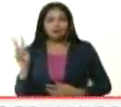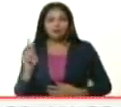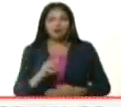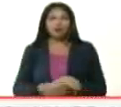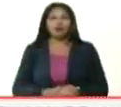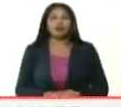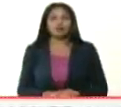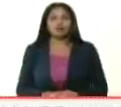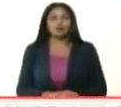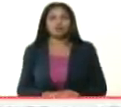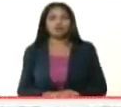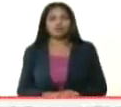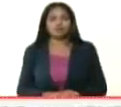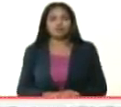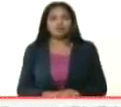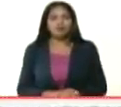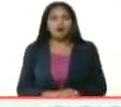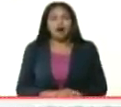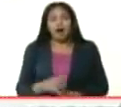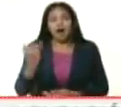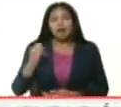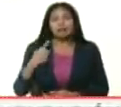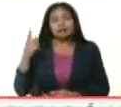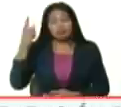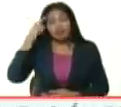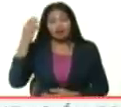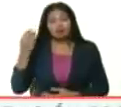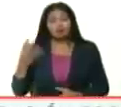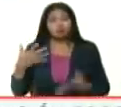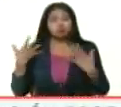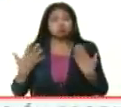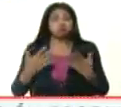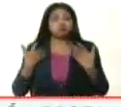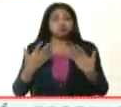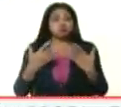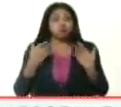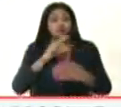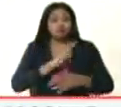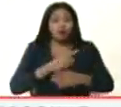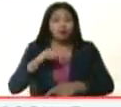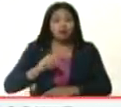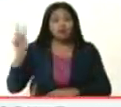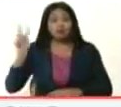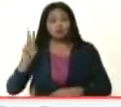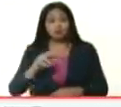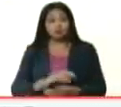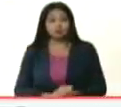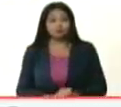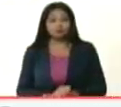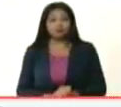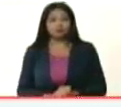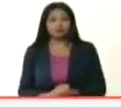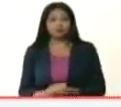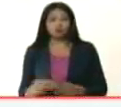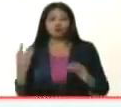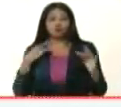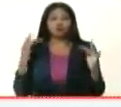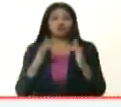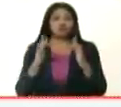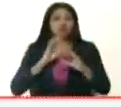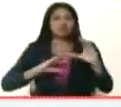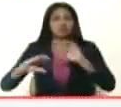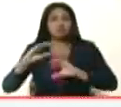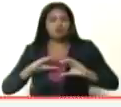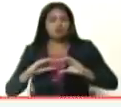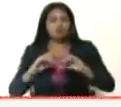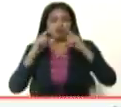el calor de Venezuela. Hemos tenido días muy calurosos y nos han transmitido su conocimiento científico,